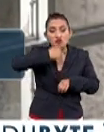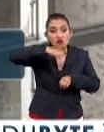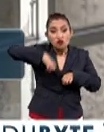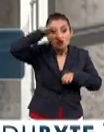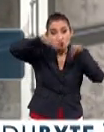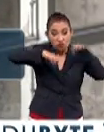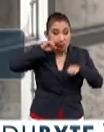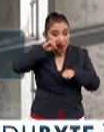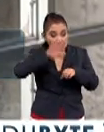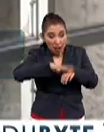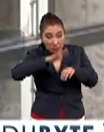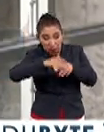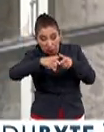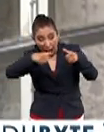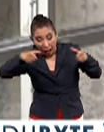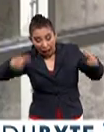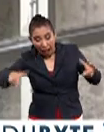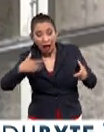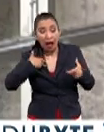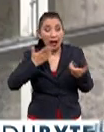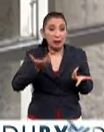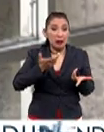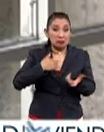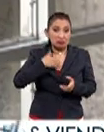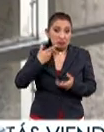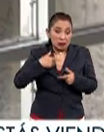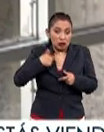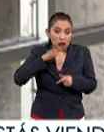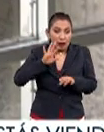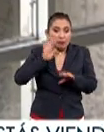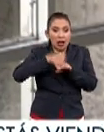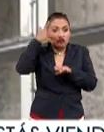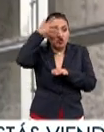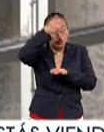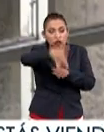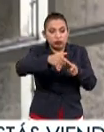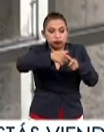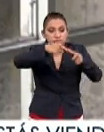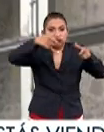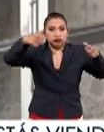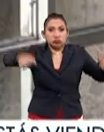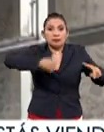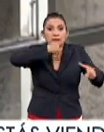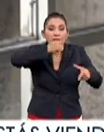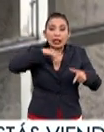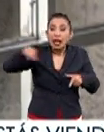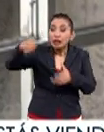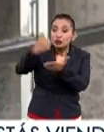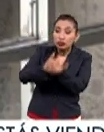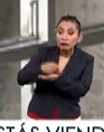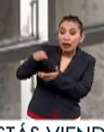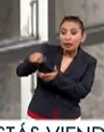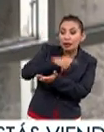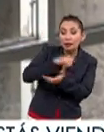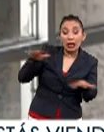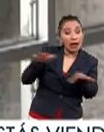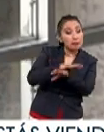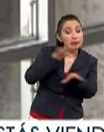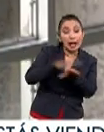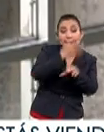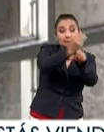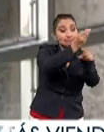envejecimiento, por ejemplo, el número de personas mayores se va a incrementar en forma importante y las ciudades tendrán que